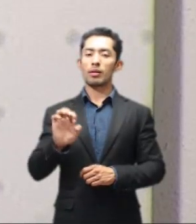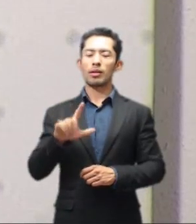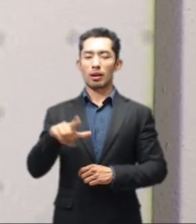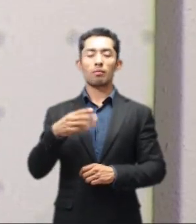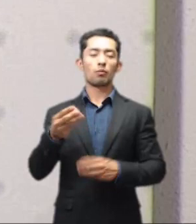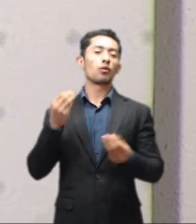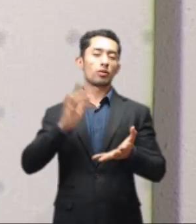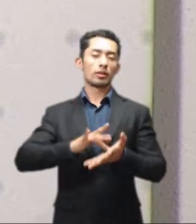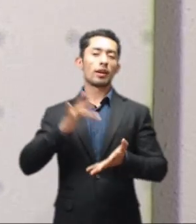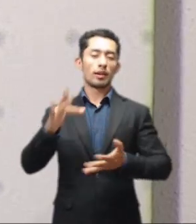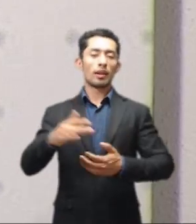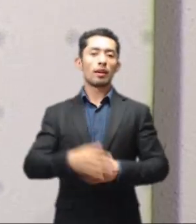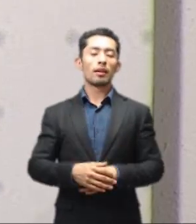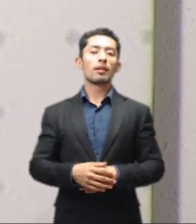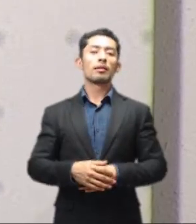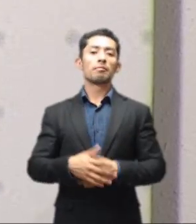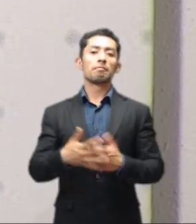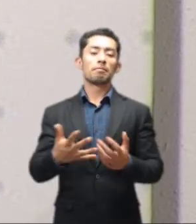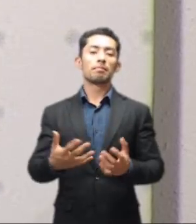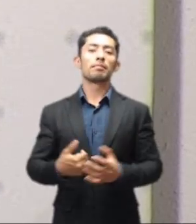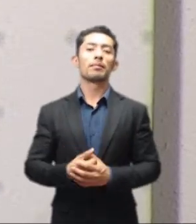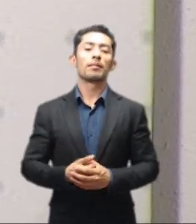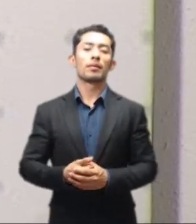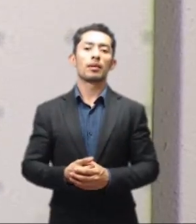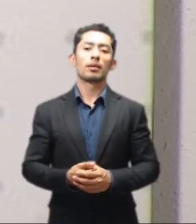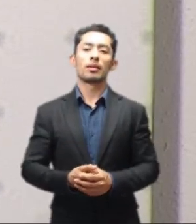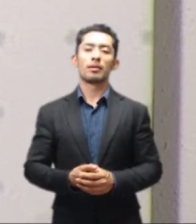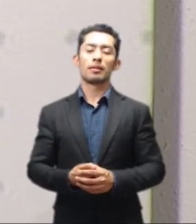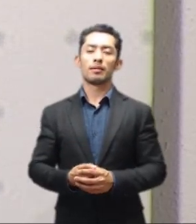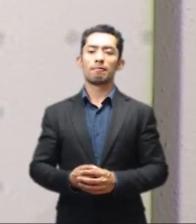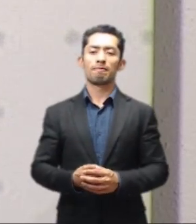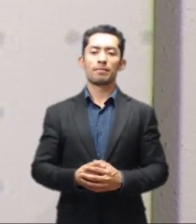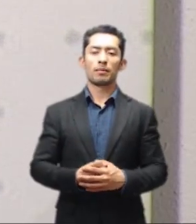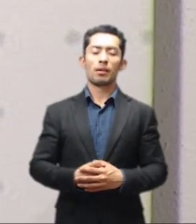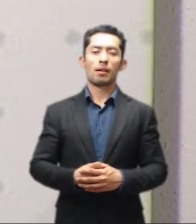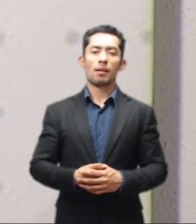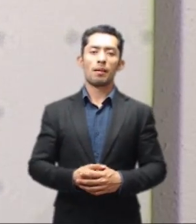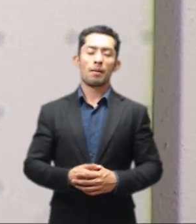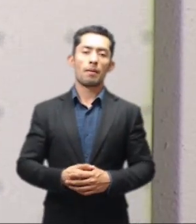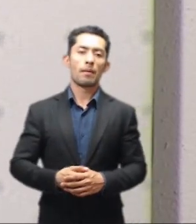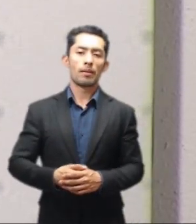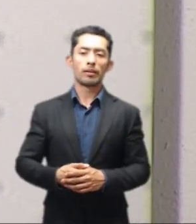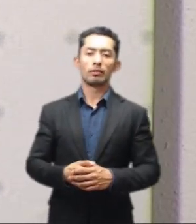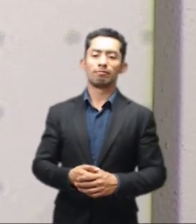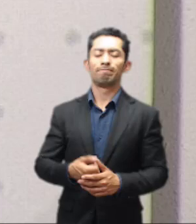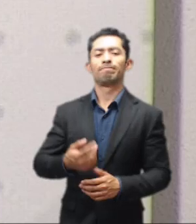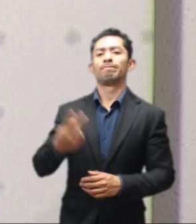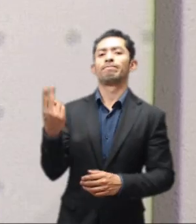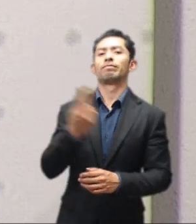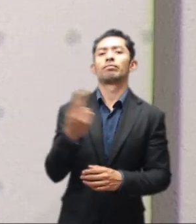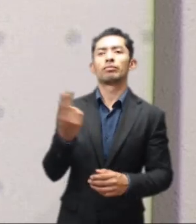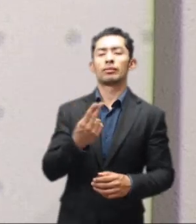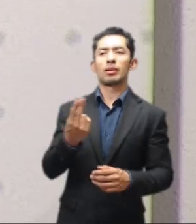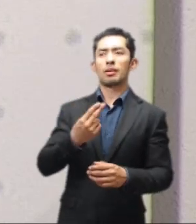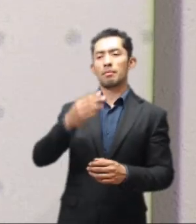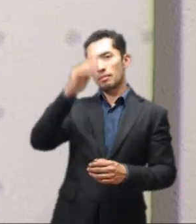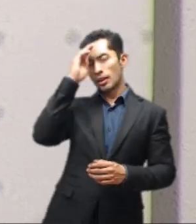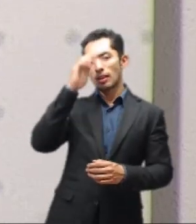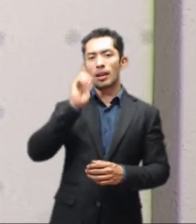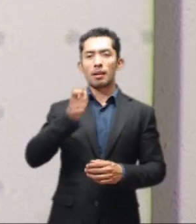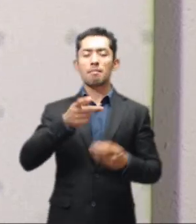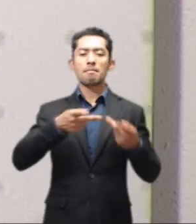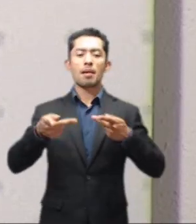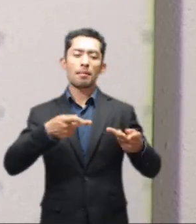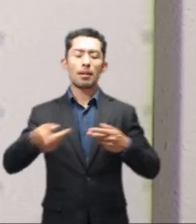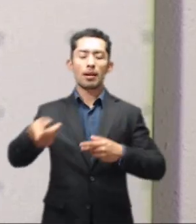Muchas gracias Pues si tenemos que buscar por todos los medios sobre todo de preparar